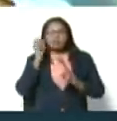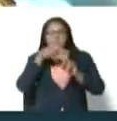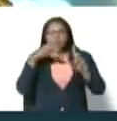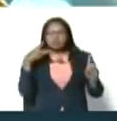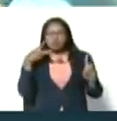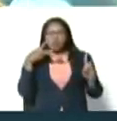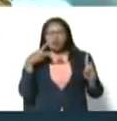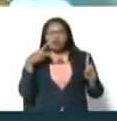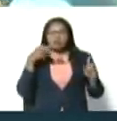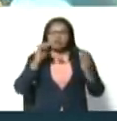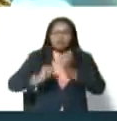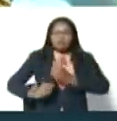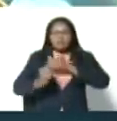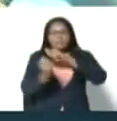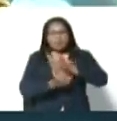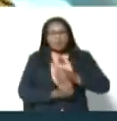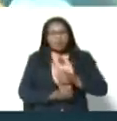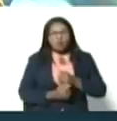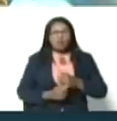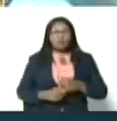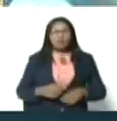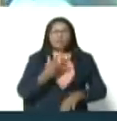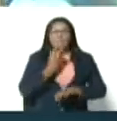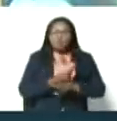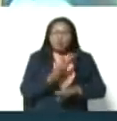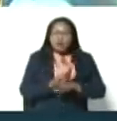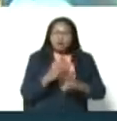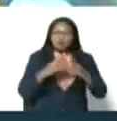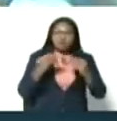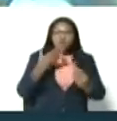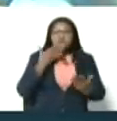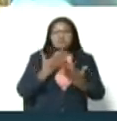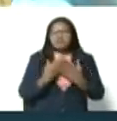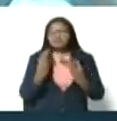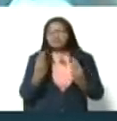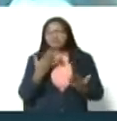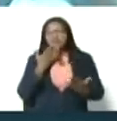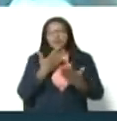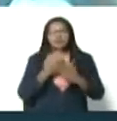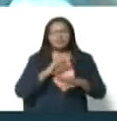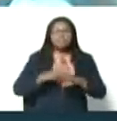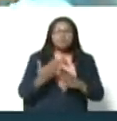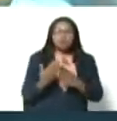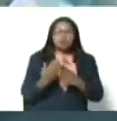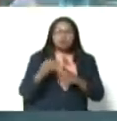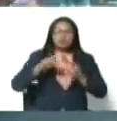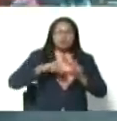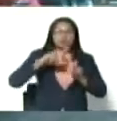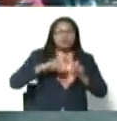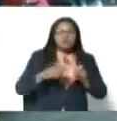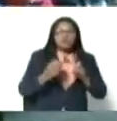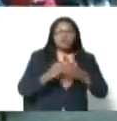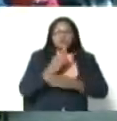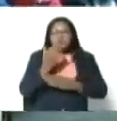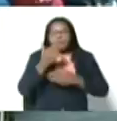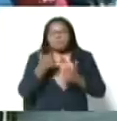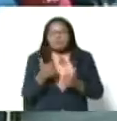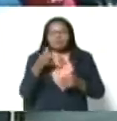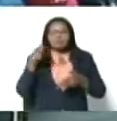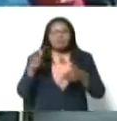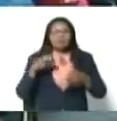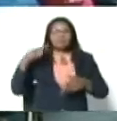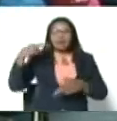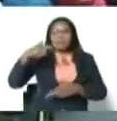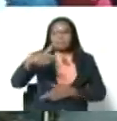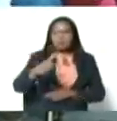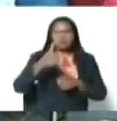de Delta Macuro, de Monaga. Todos me agradecieron que la cadena de frío funcionó, la cadena de transporte.